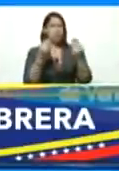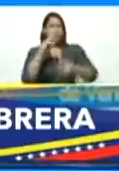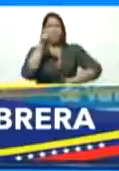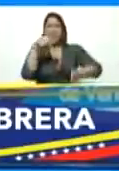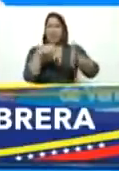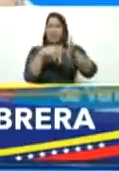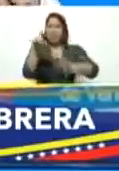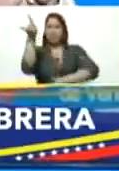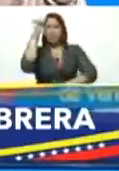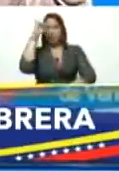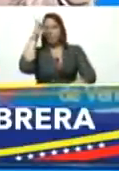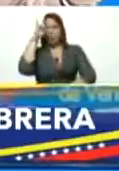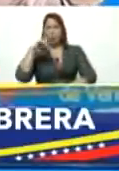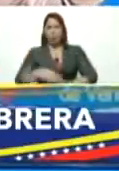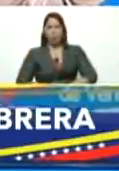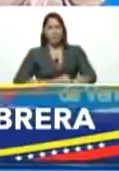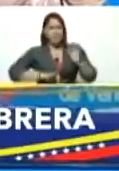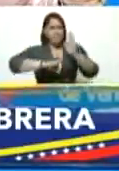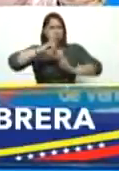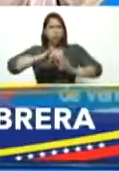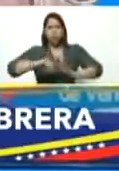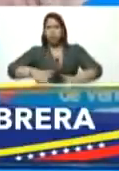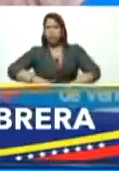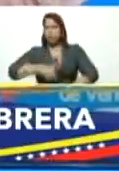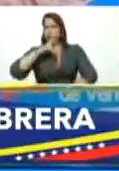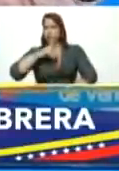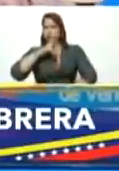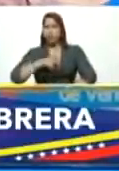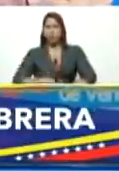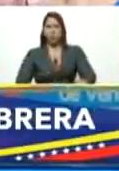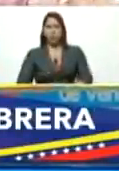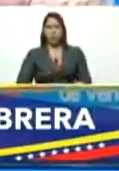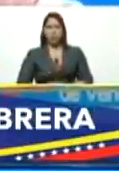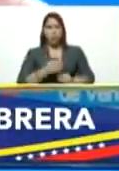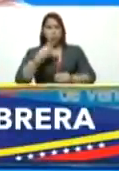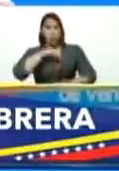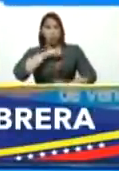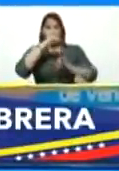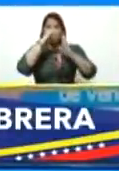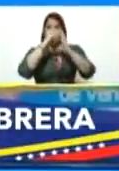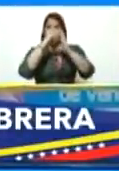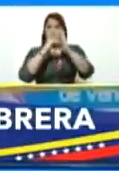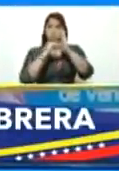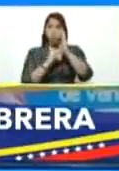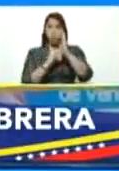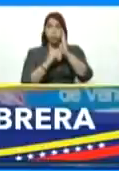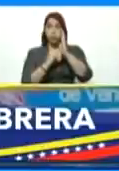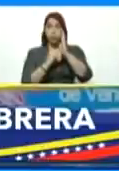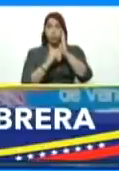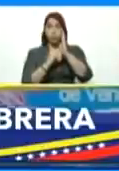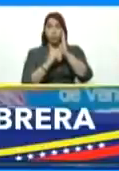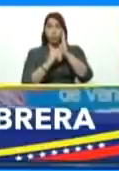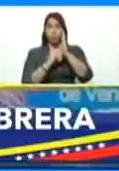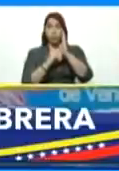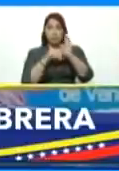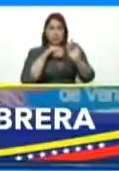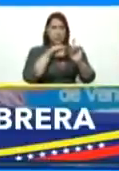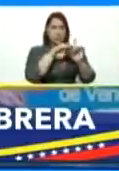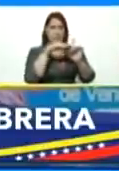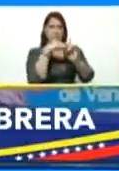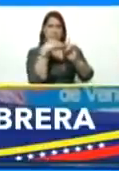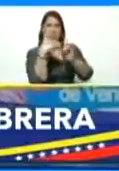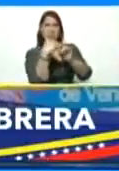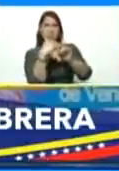la hiperinflación inducida la vamos bajando el ataque a la manera